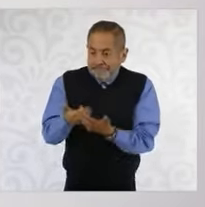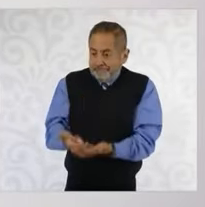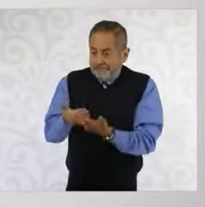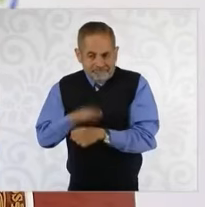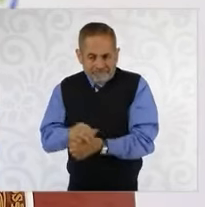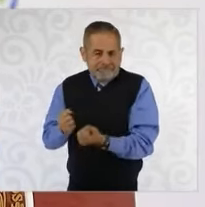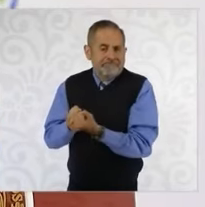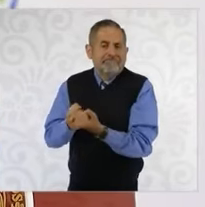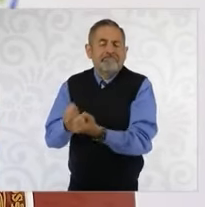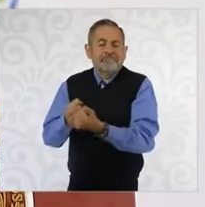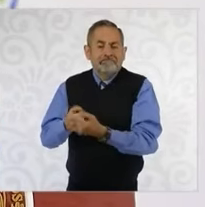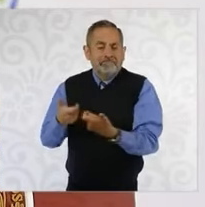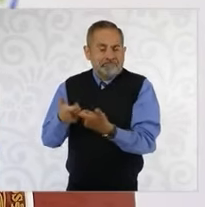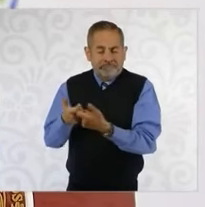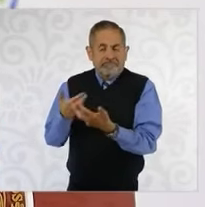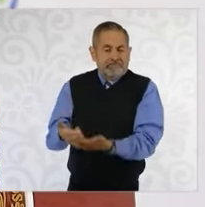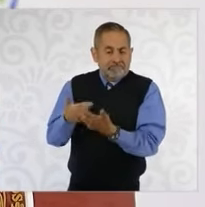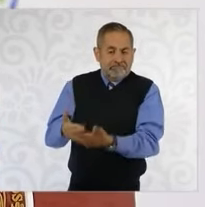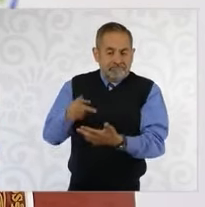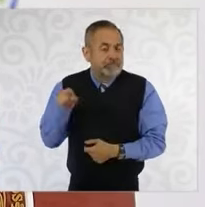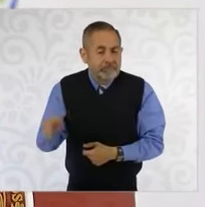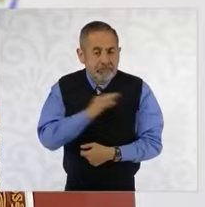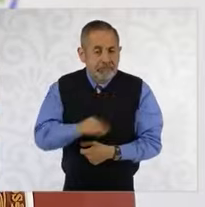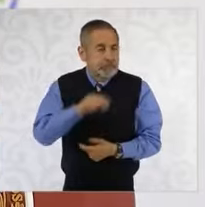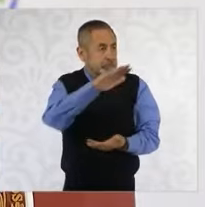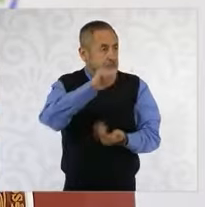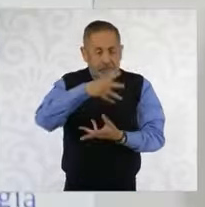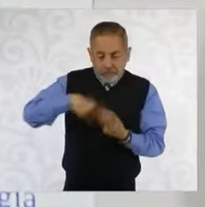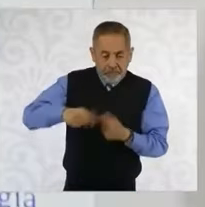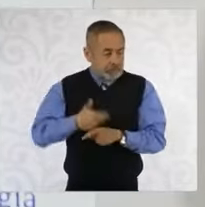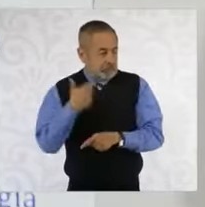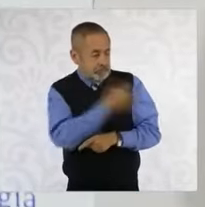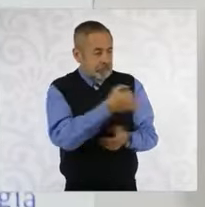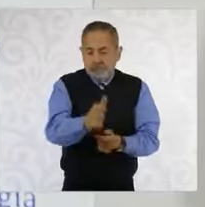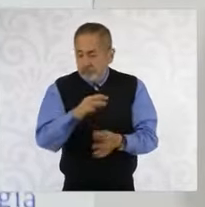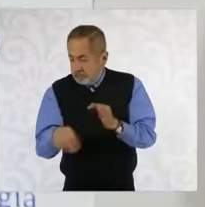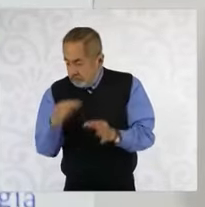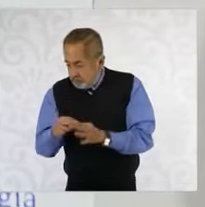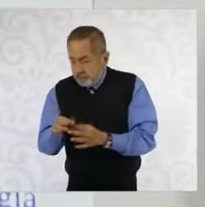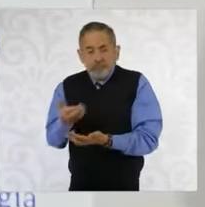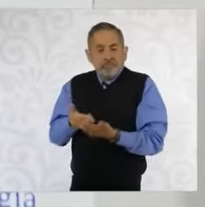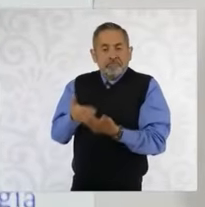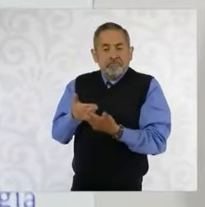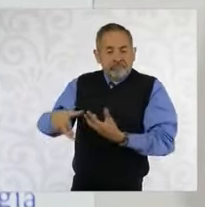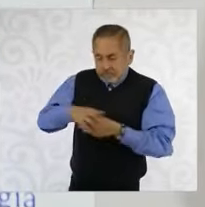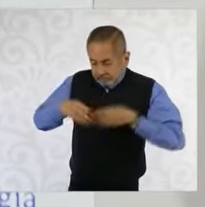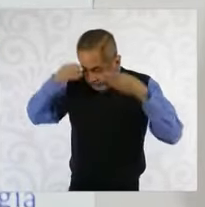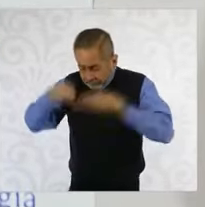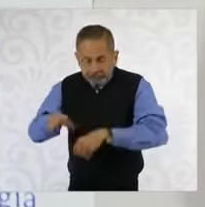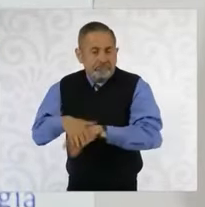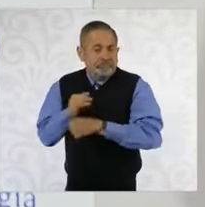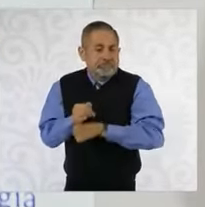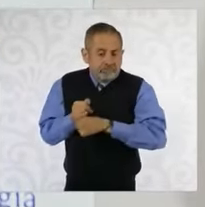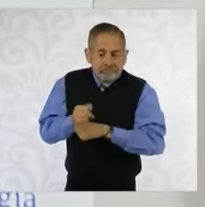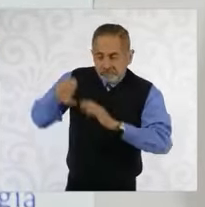todavía más y que permita que los ingresos que tiene los pueda utilizar para sus propias funciones y al